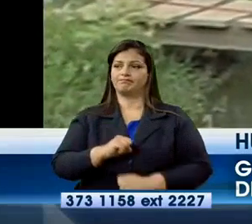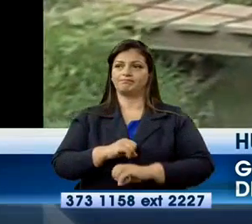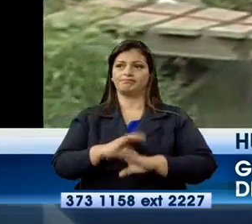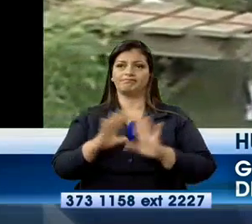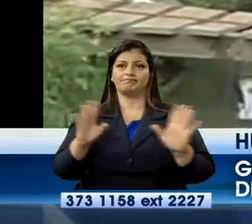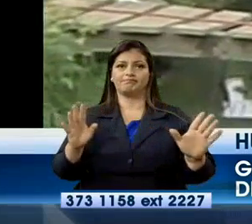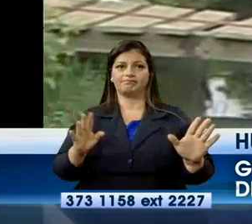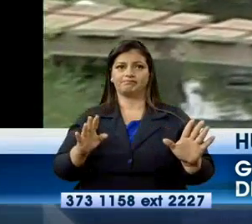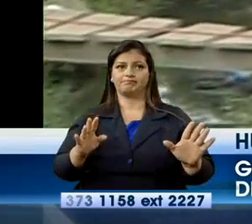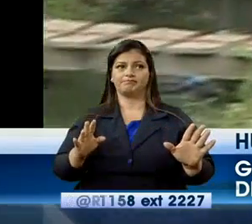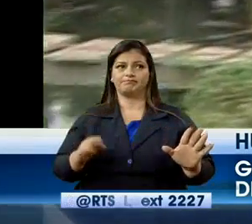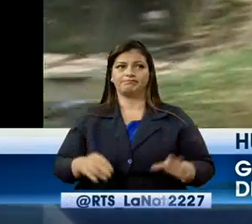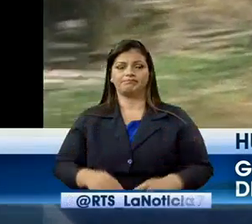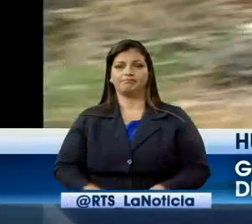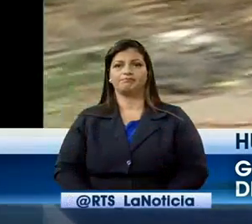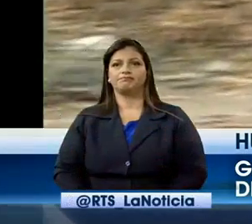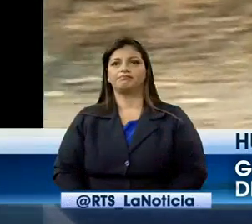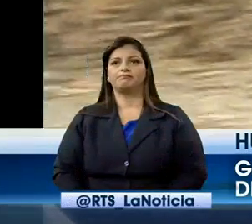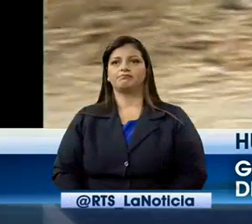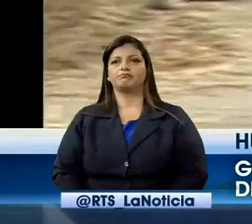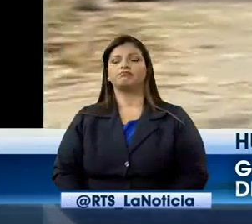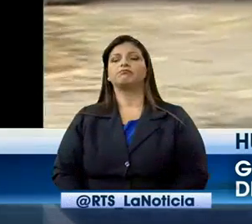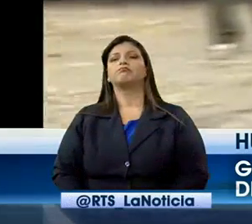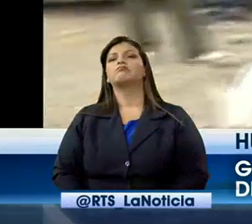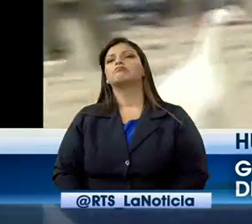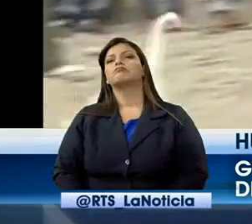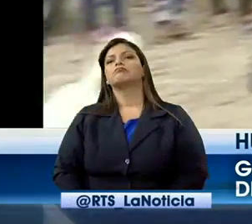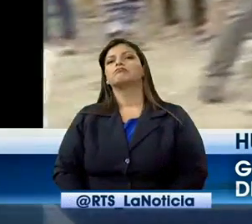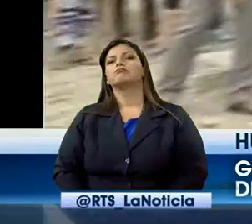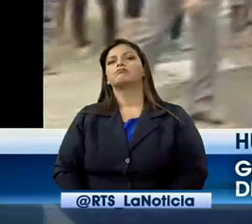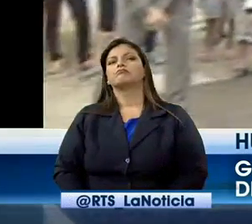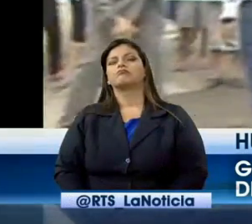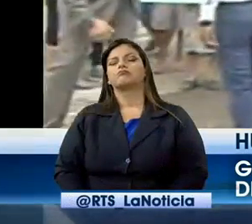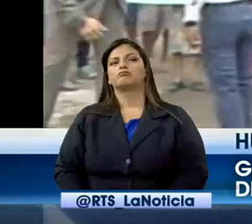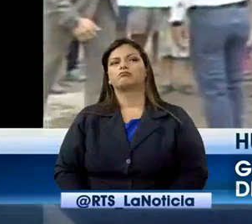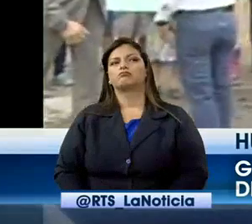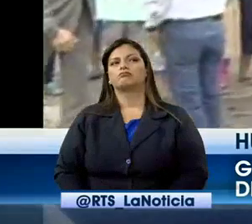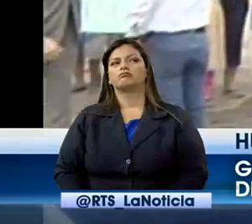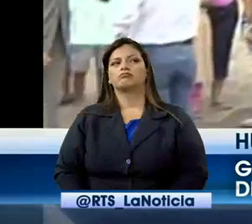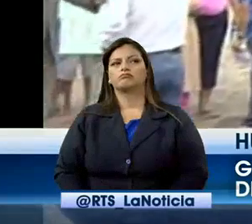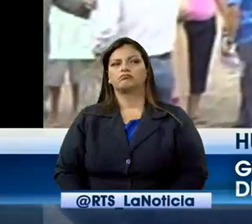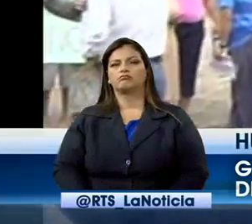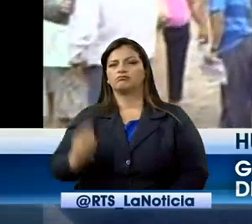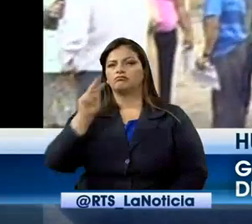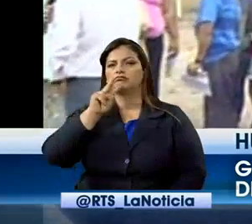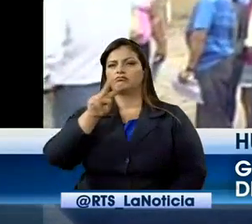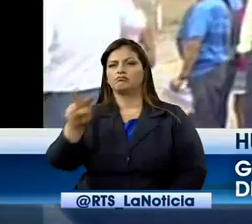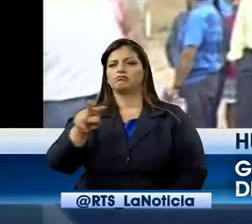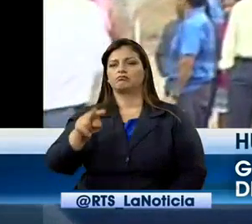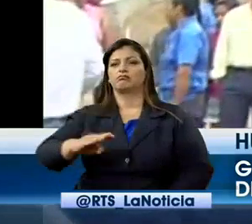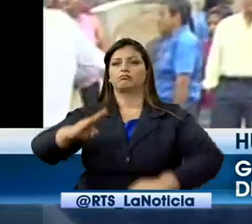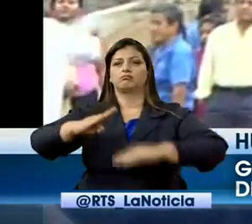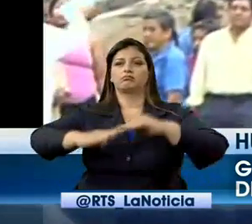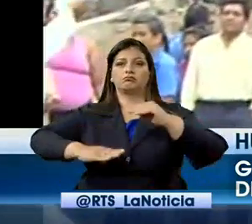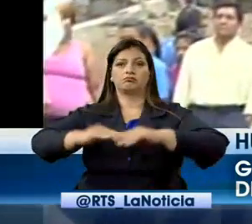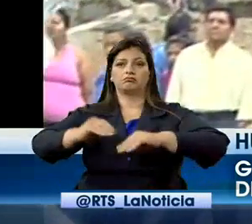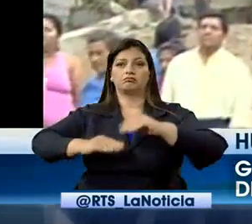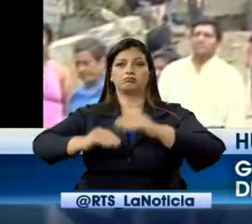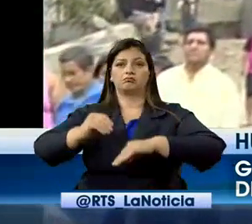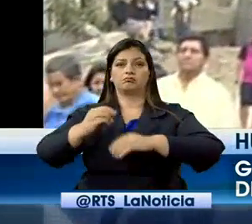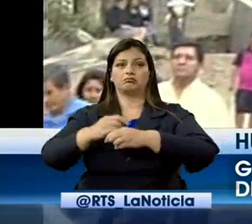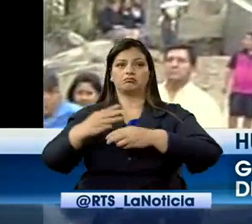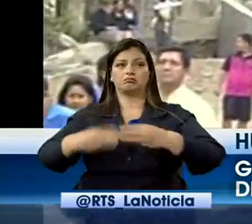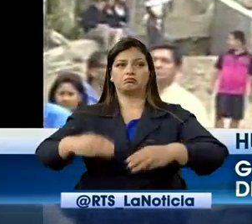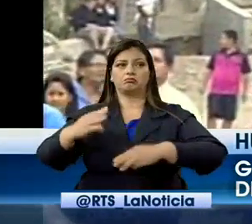parte de la empresa que está construyendo. Como usted puede apreciar, en la parte de acá tenemos residuos de materiales que no han sido